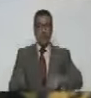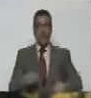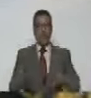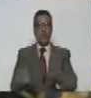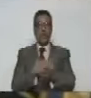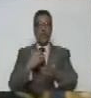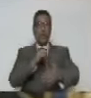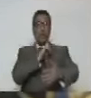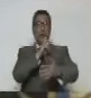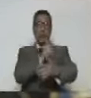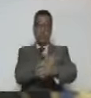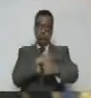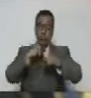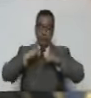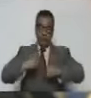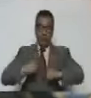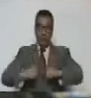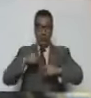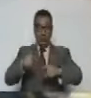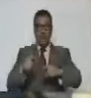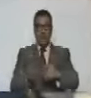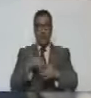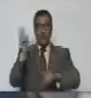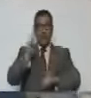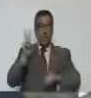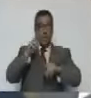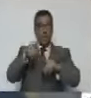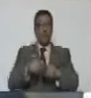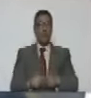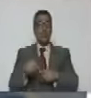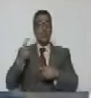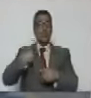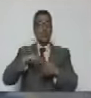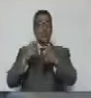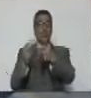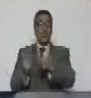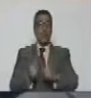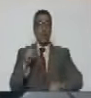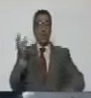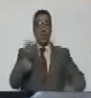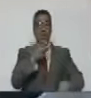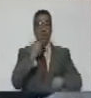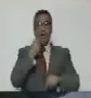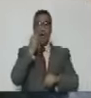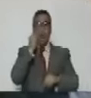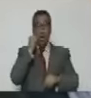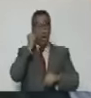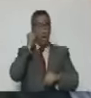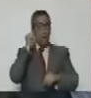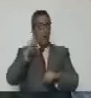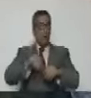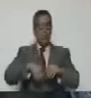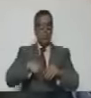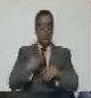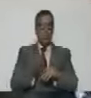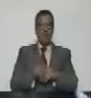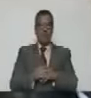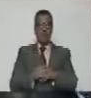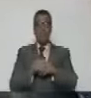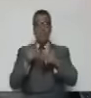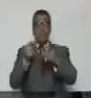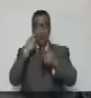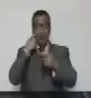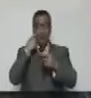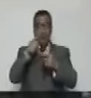ese poderoso instrumento que los venezolanos y venezolanas, que las manos de los hombres venezolanos y venezolanas han podido